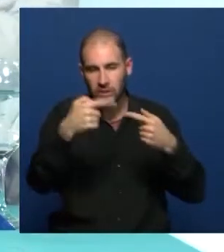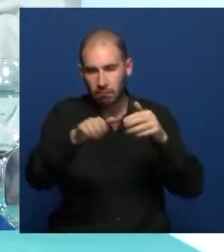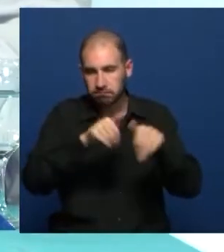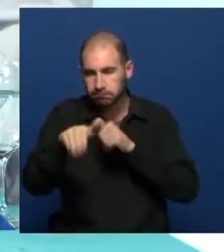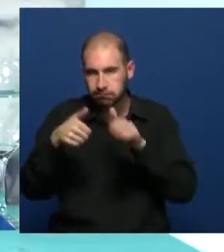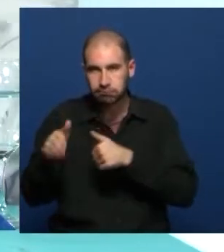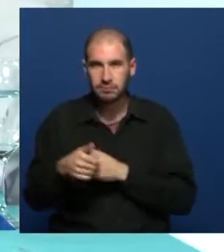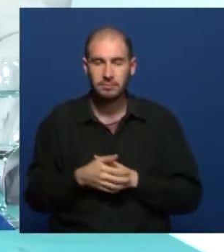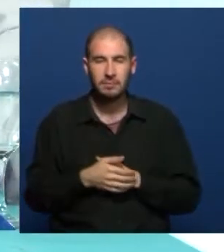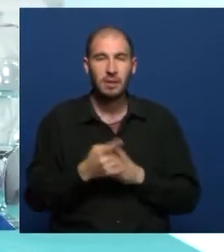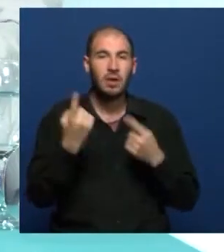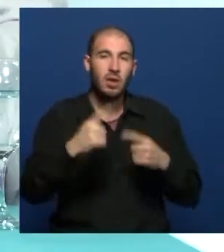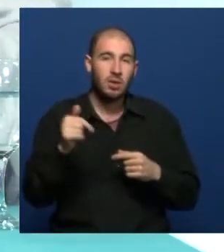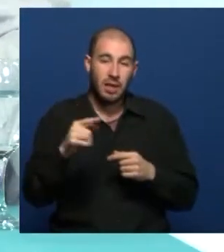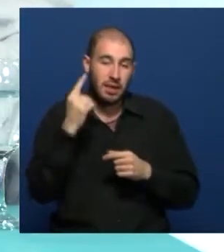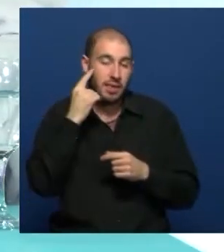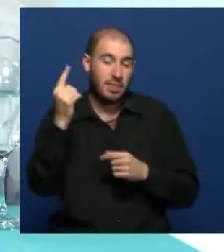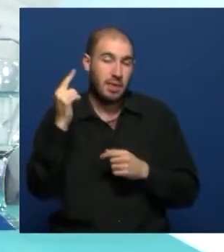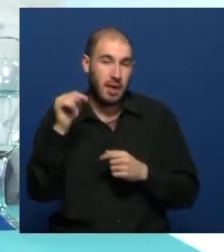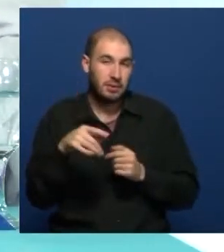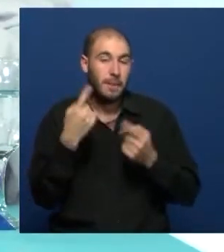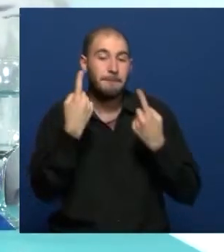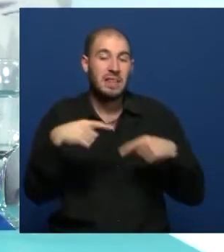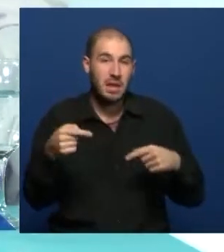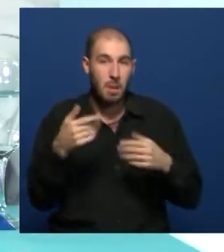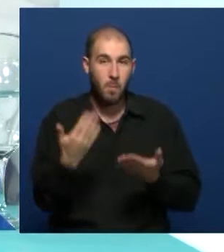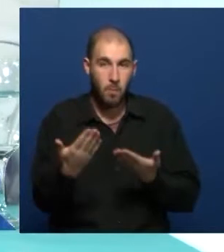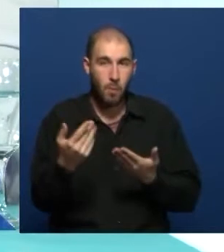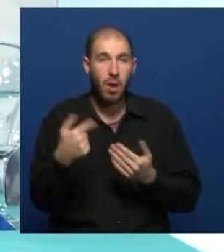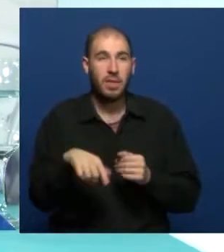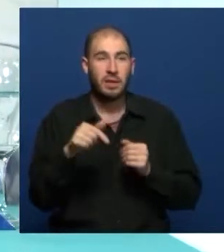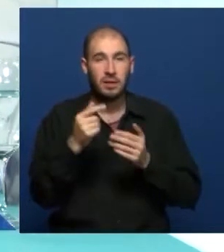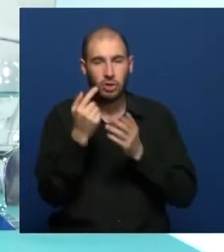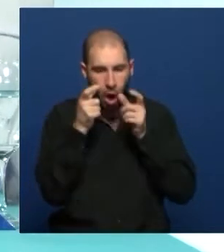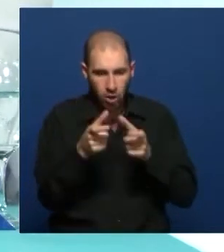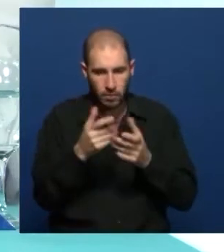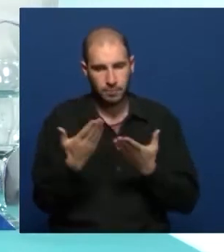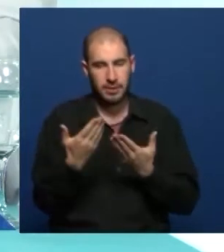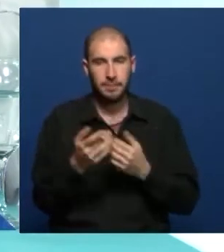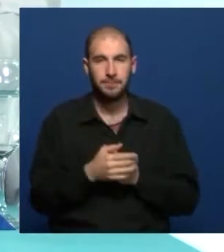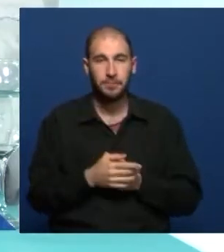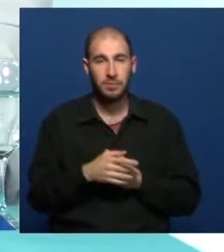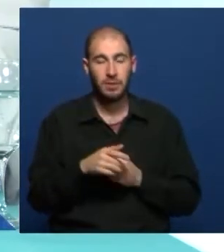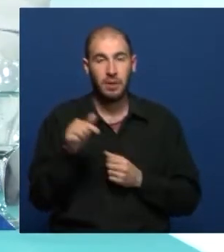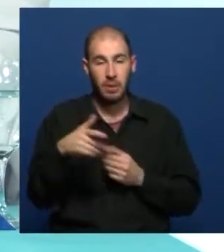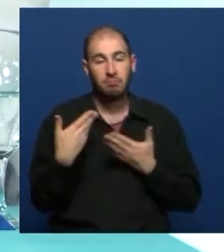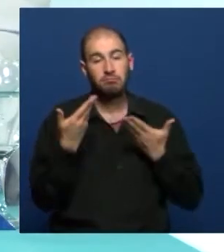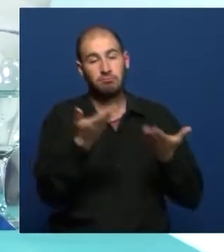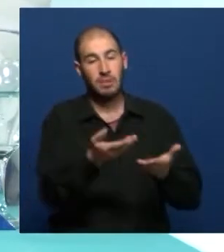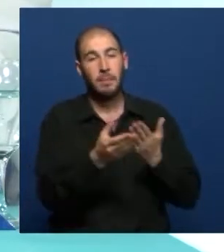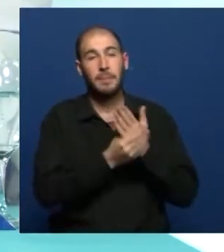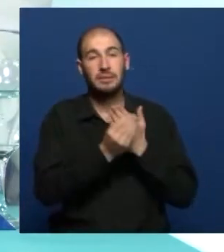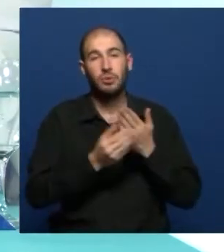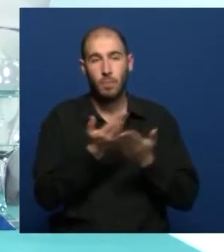y elementos que eran los que ellas consideraban material apto para realizar la pericia y fueron obviamente puestos a disposición del